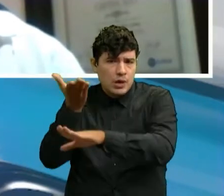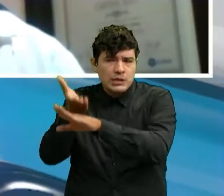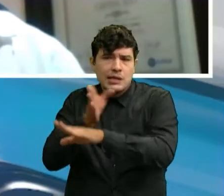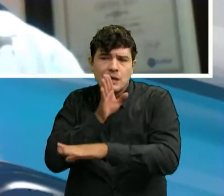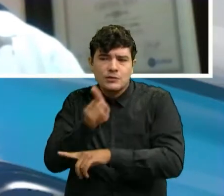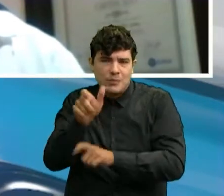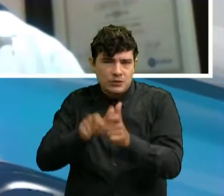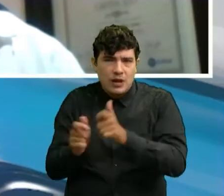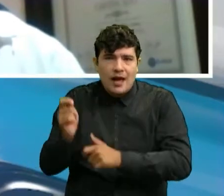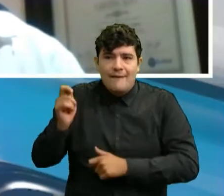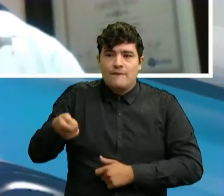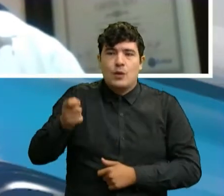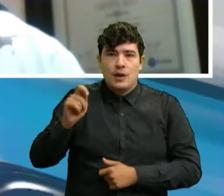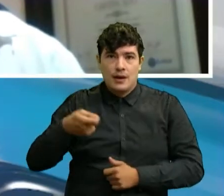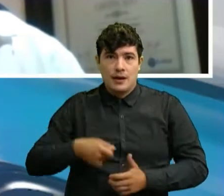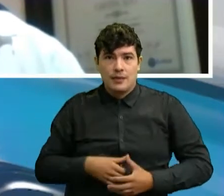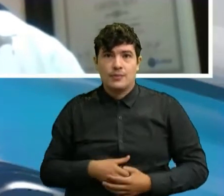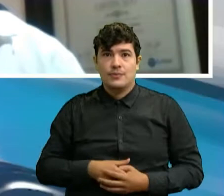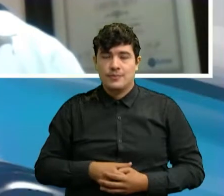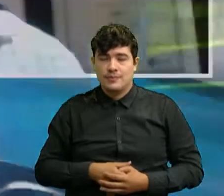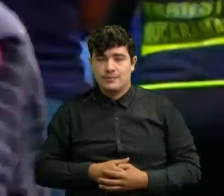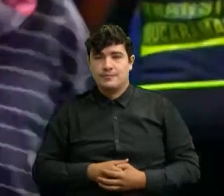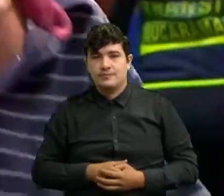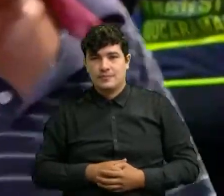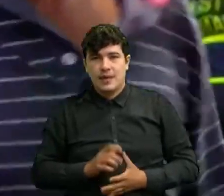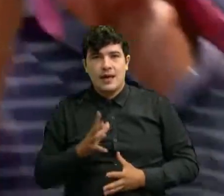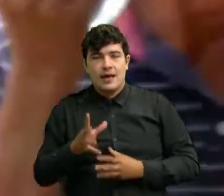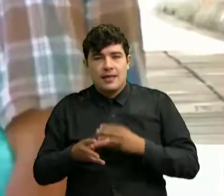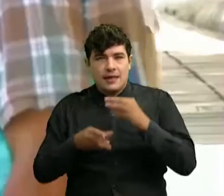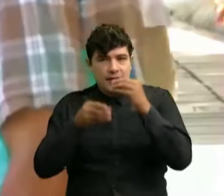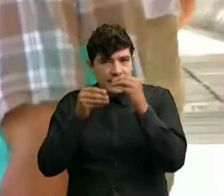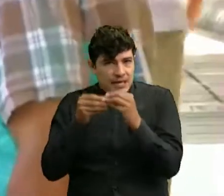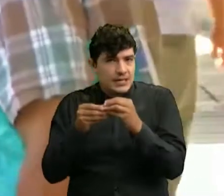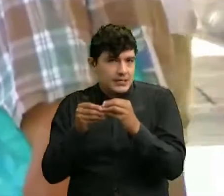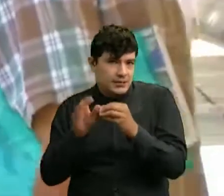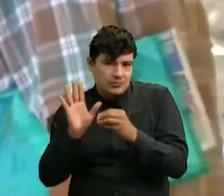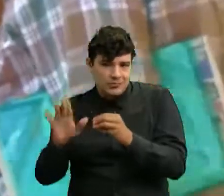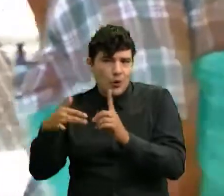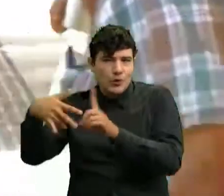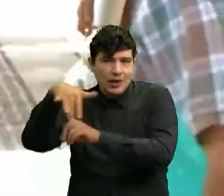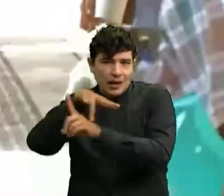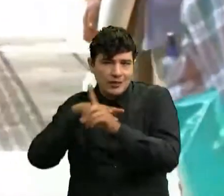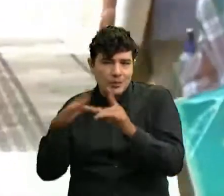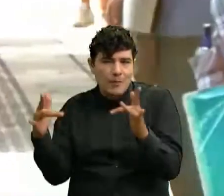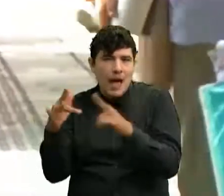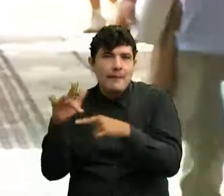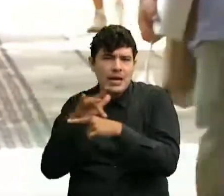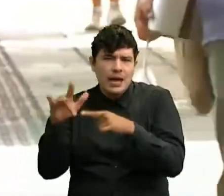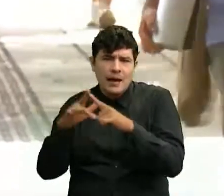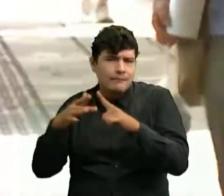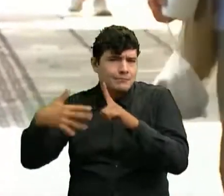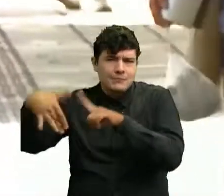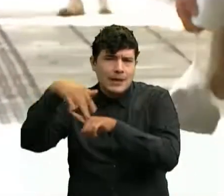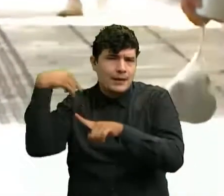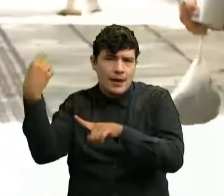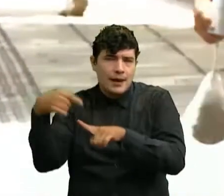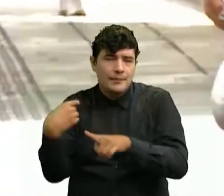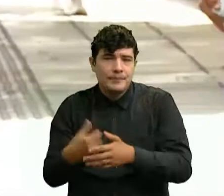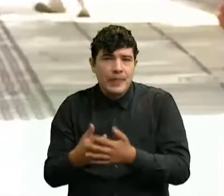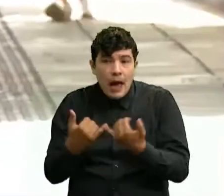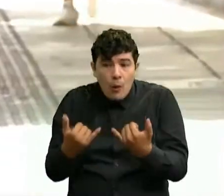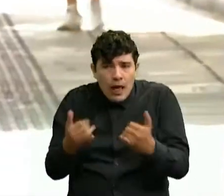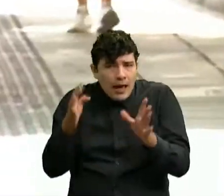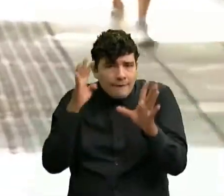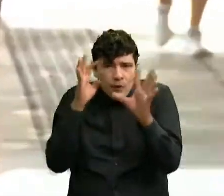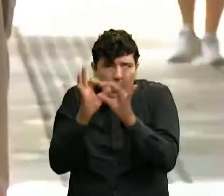por abogados y tiene una connotación mucho más amplia. Aquí estamos hablando en términos,